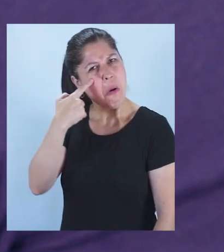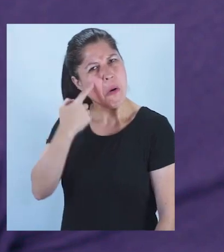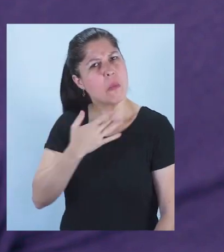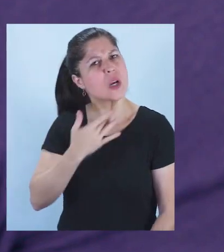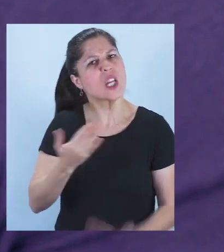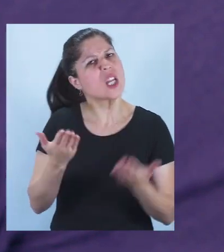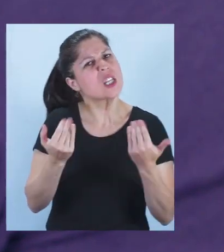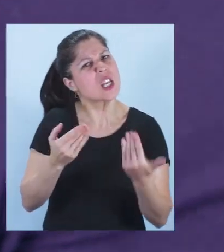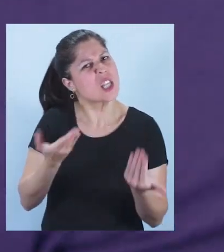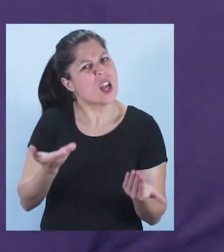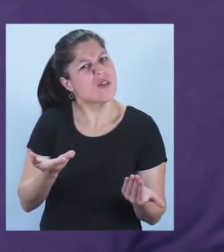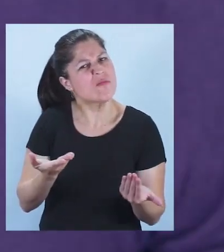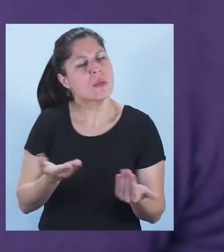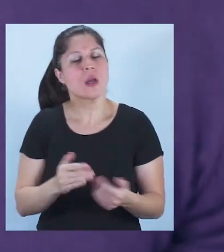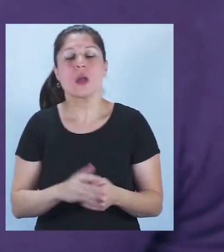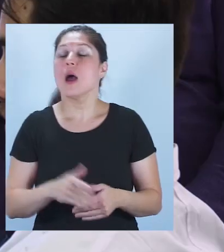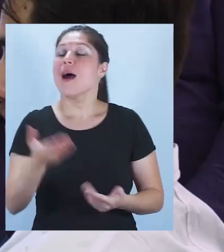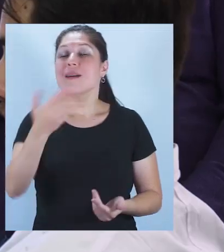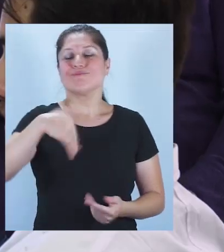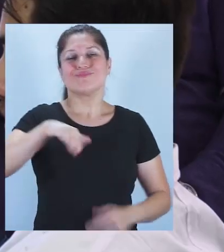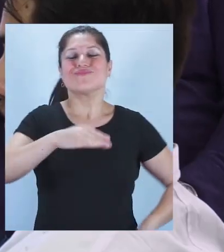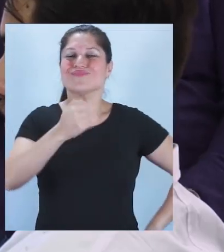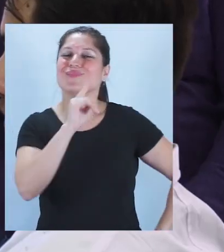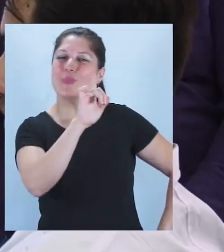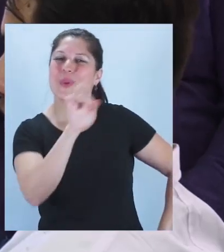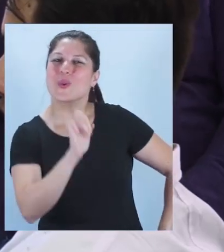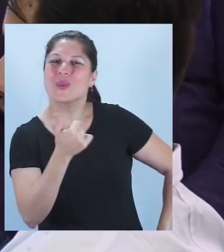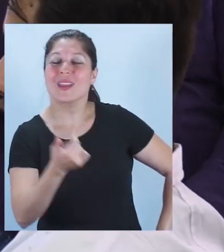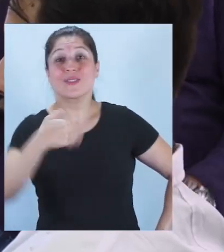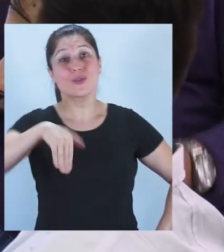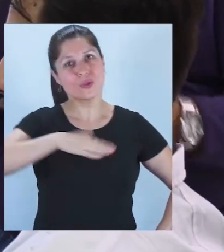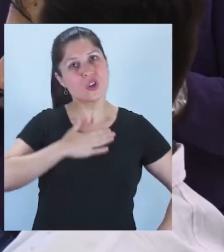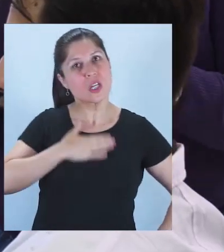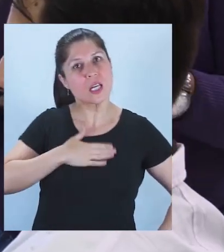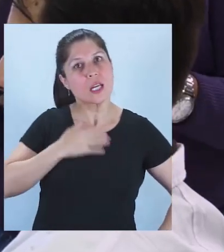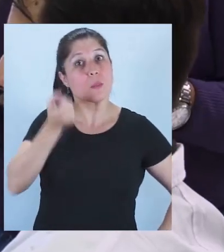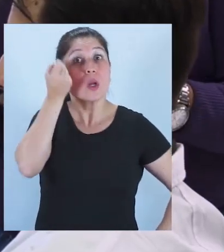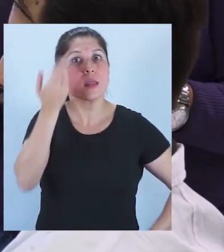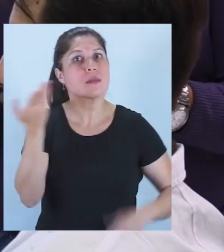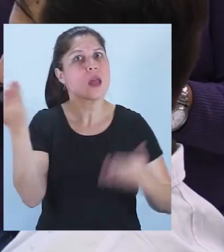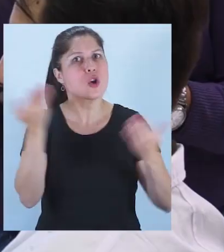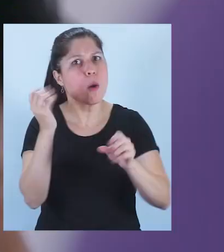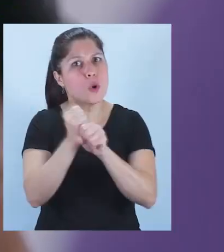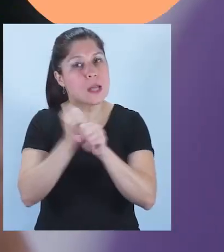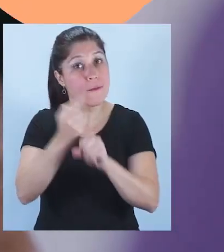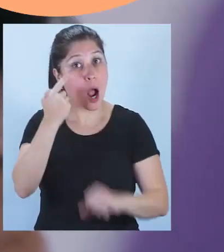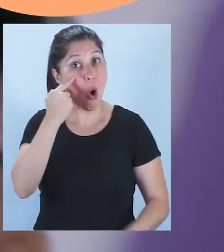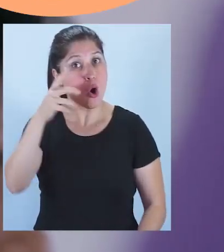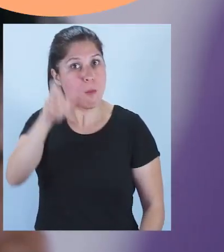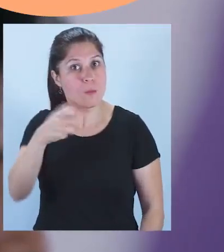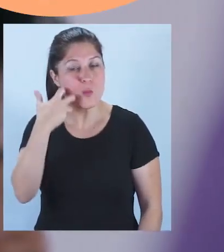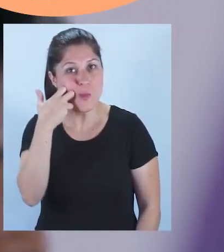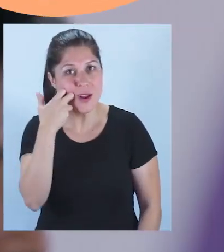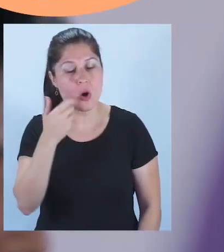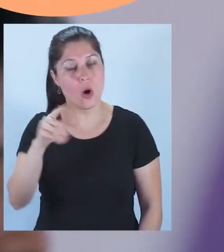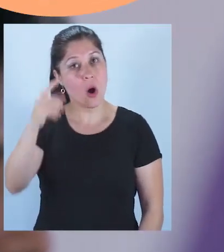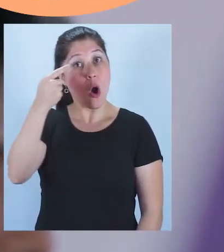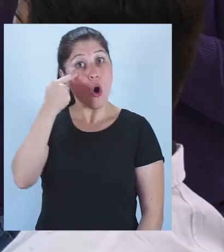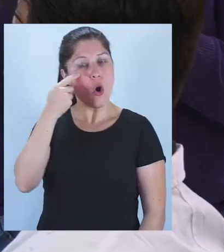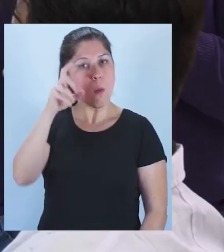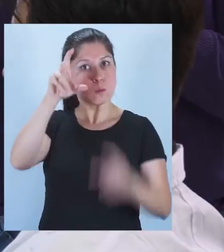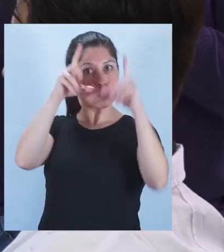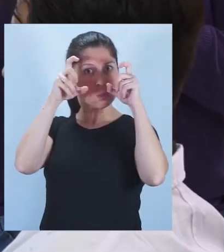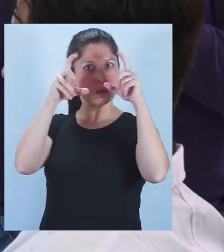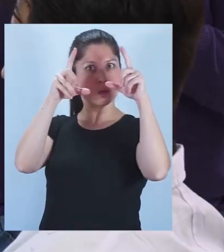ser tan necesaria esa parte? Ah, es una buena punta, porque nosotros queremos entender cómo funciona el ojo del ser humano. Nosotros sabemos que el ojo es capaz de